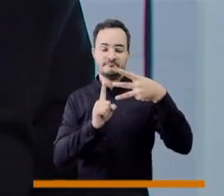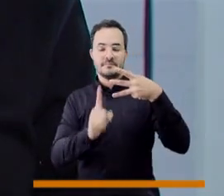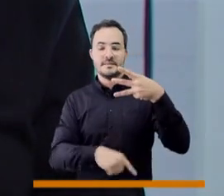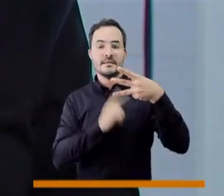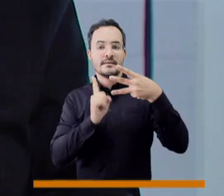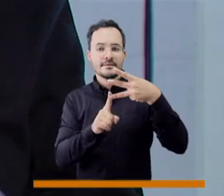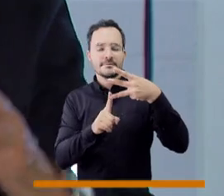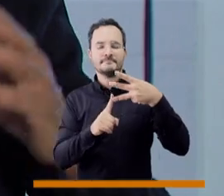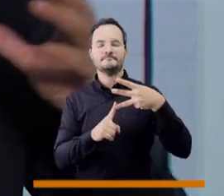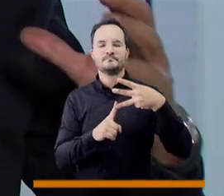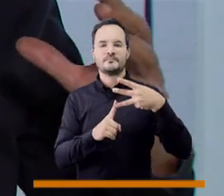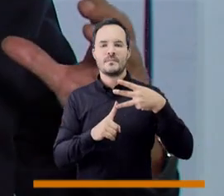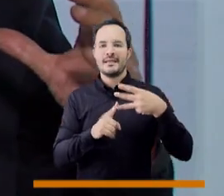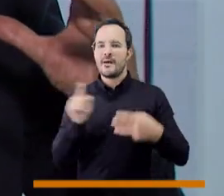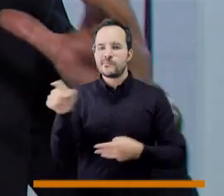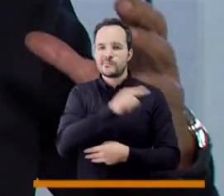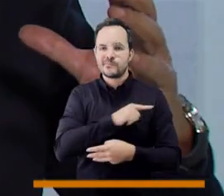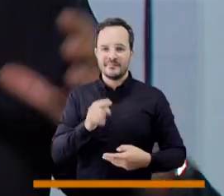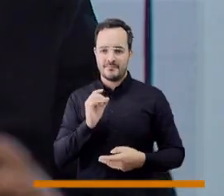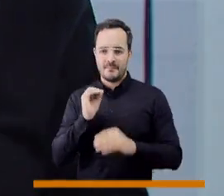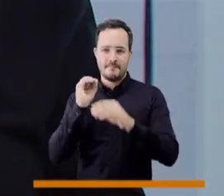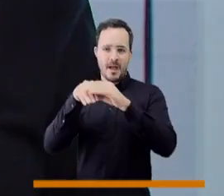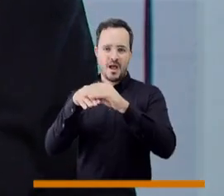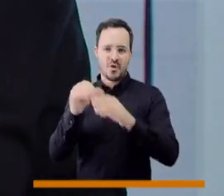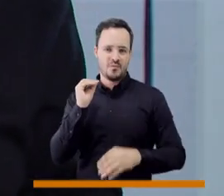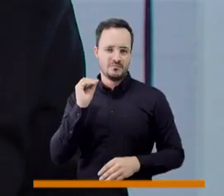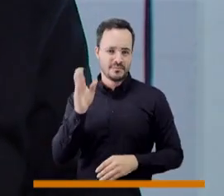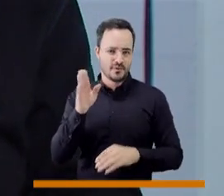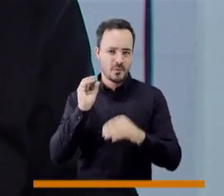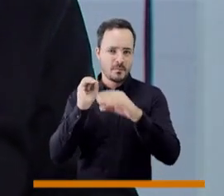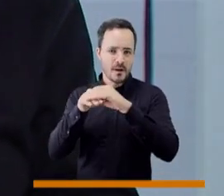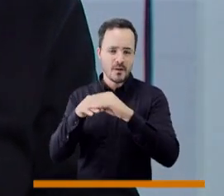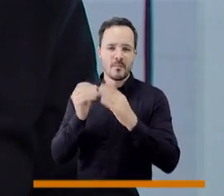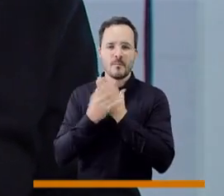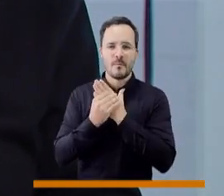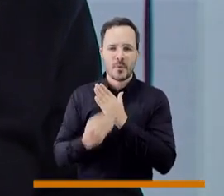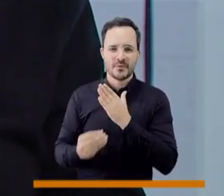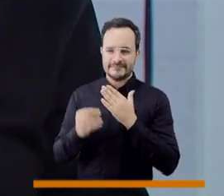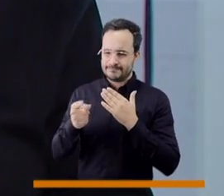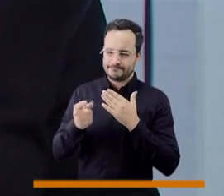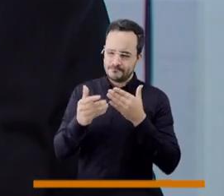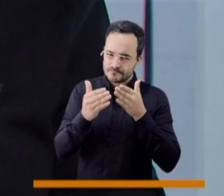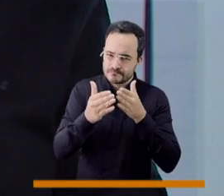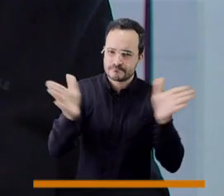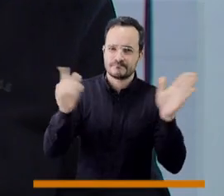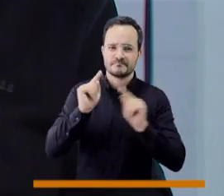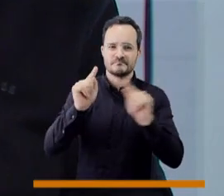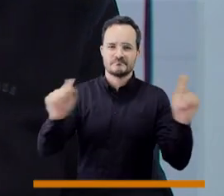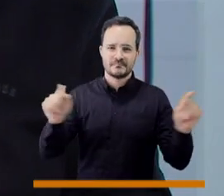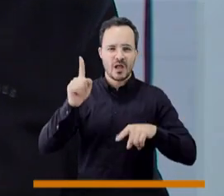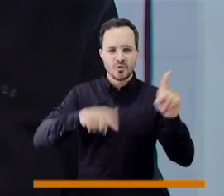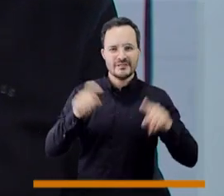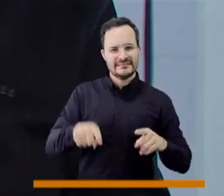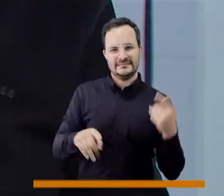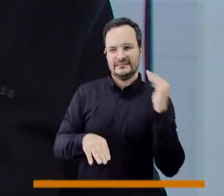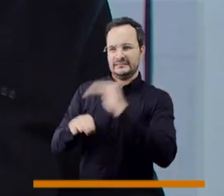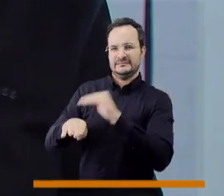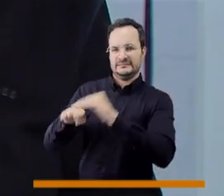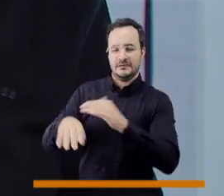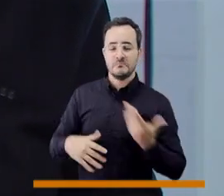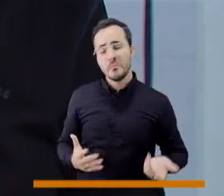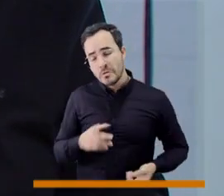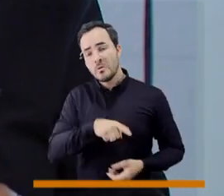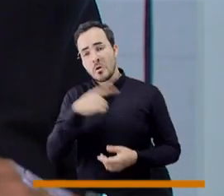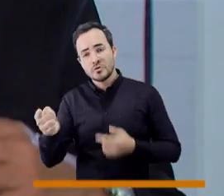de la esfera, del ámbito de préstamos del Banco de los Pobres. Debates de control político al área metropolitana,